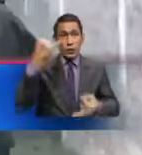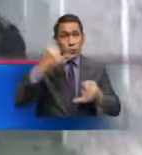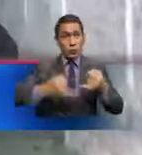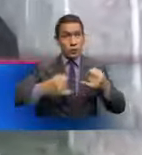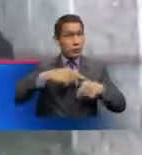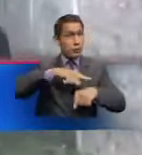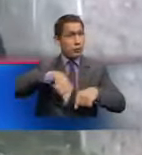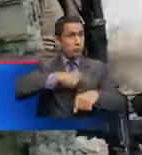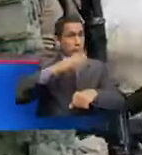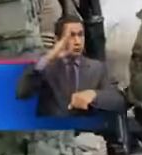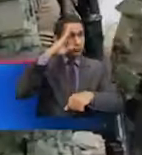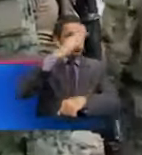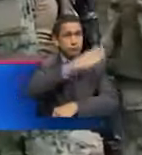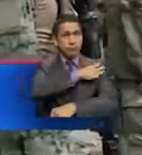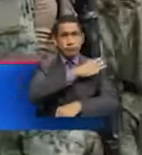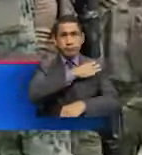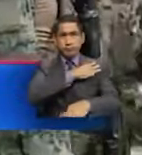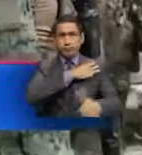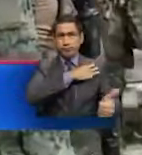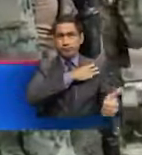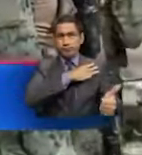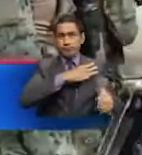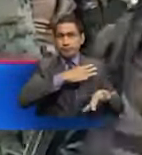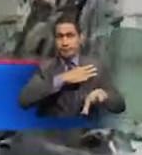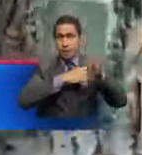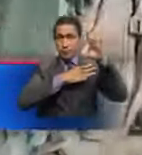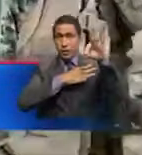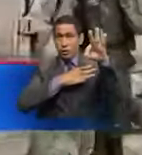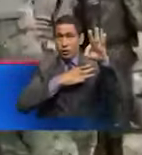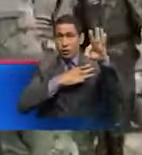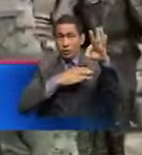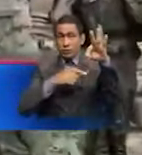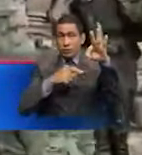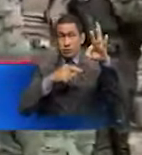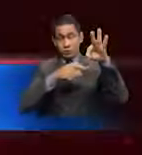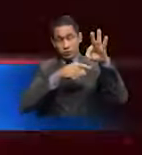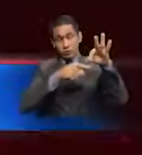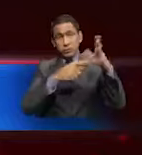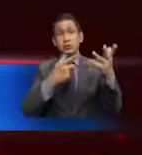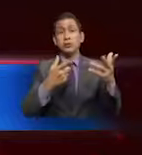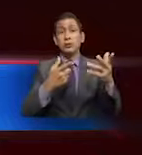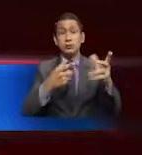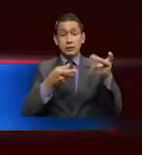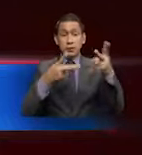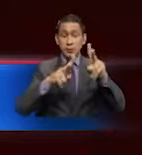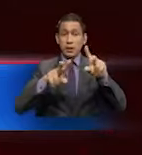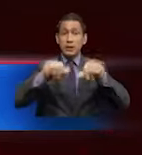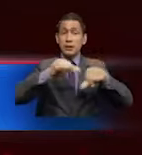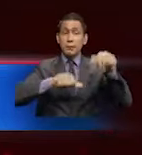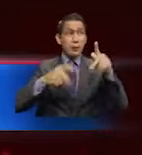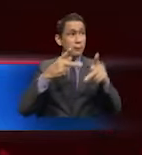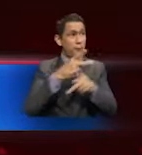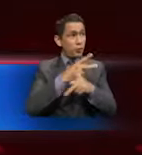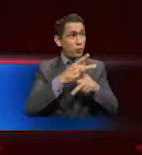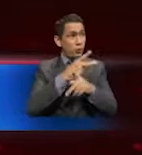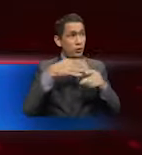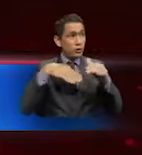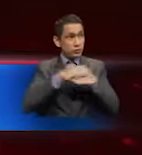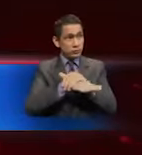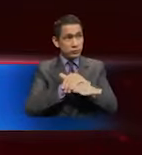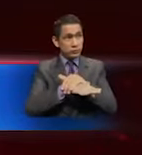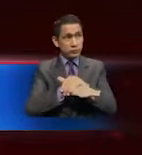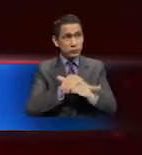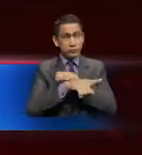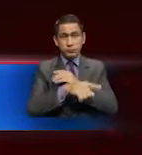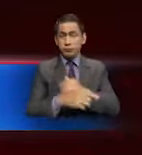Fuerzas Armadas descubrieron un punto de abastecimiento, presumiblemente utilizado para precursores químicos. El hallazgo tuvo lugar en el sector de Mataje, en